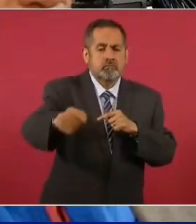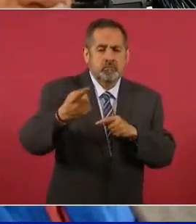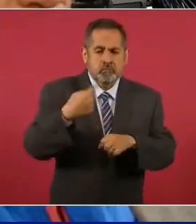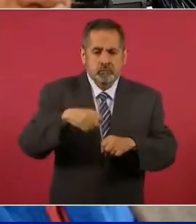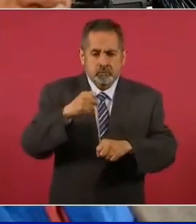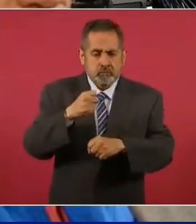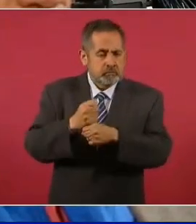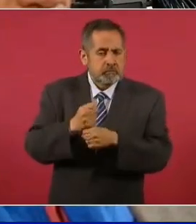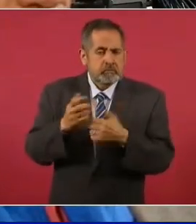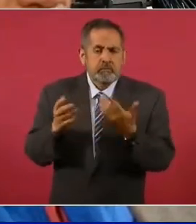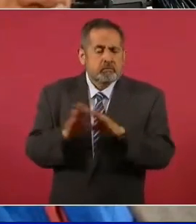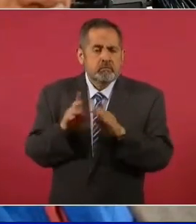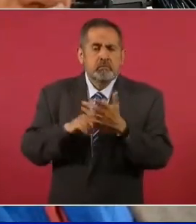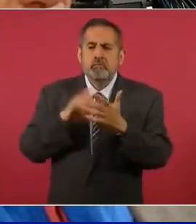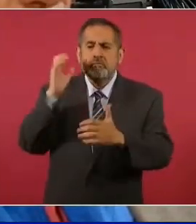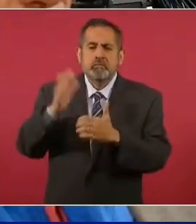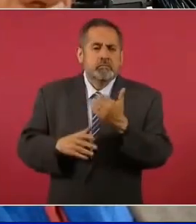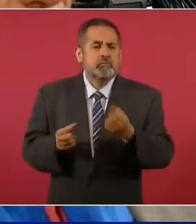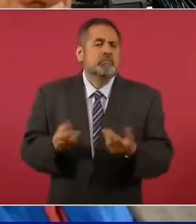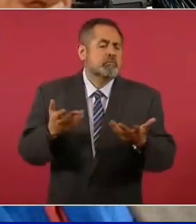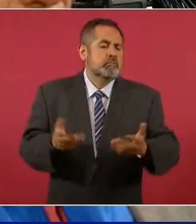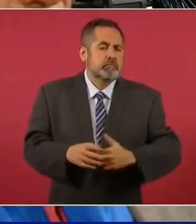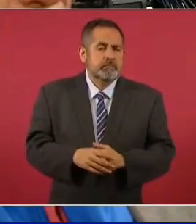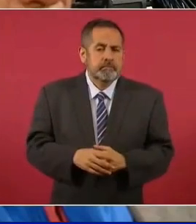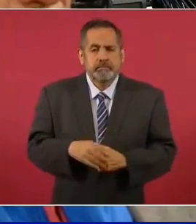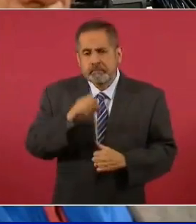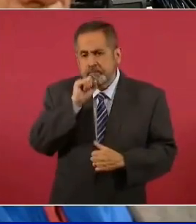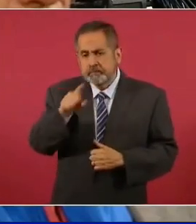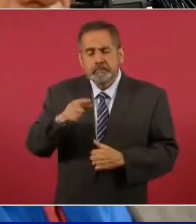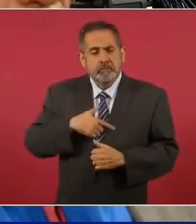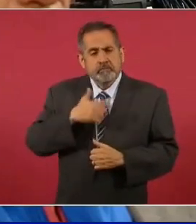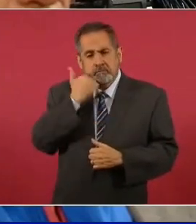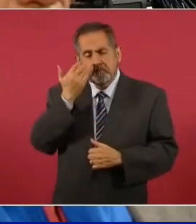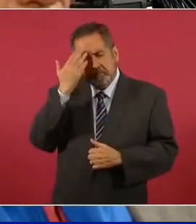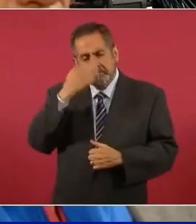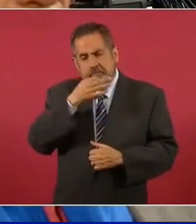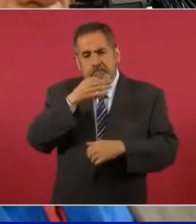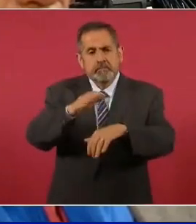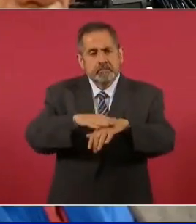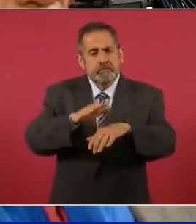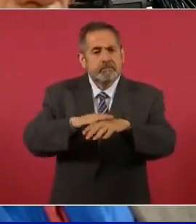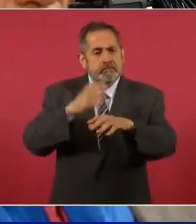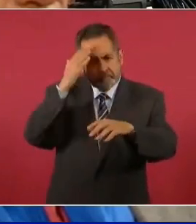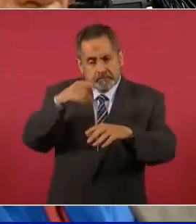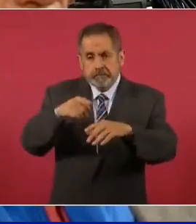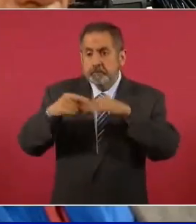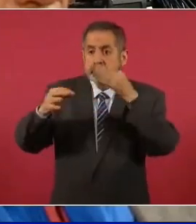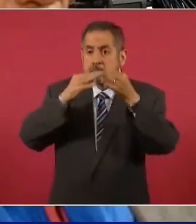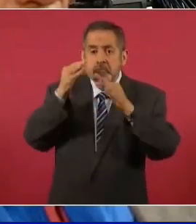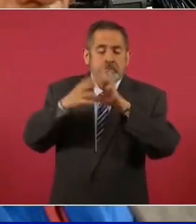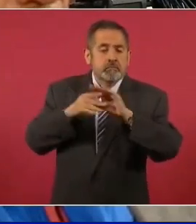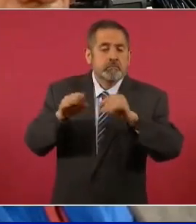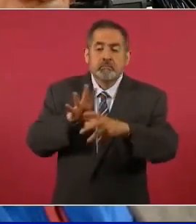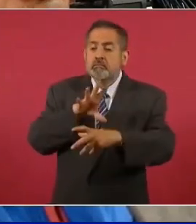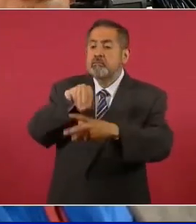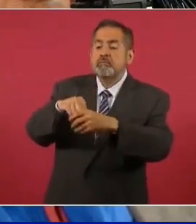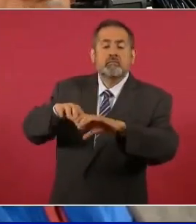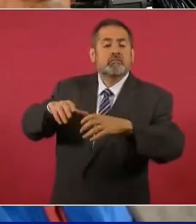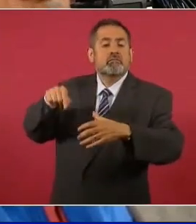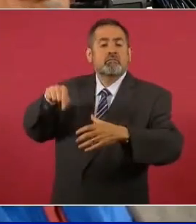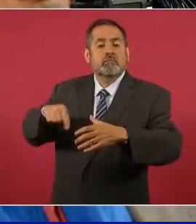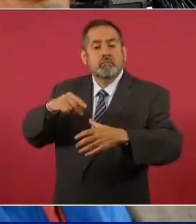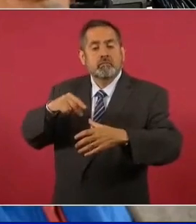del año si tienen alguna vigencia los actuales y también me gustaría conocer si dentro de esta campaña están involucrando